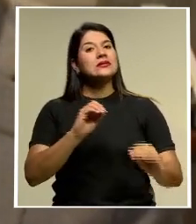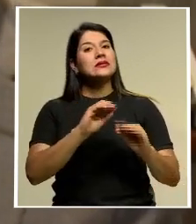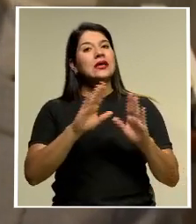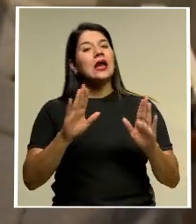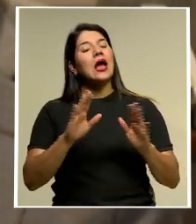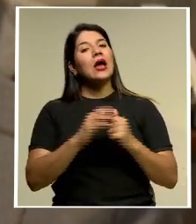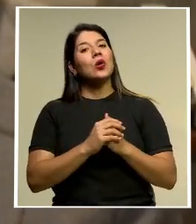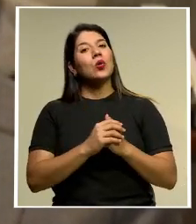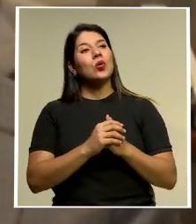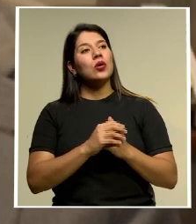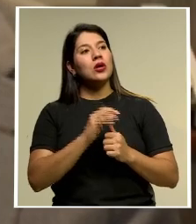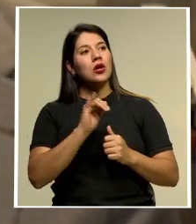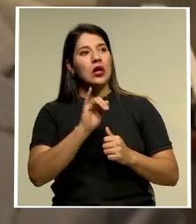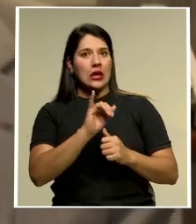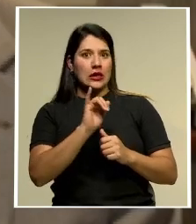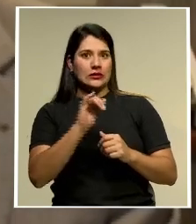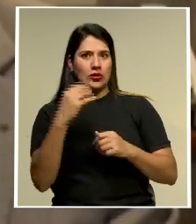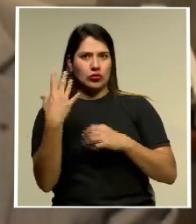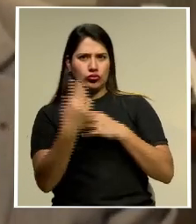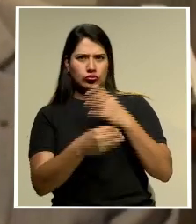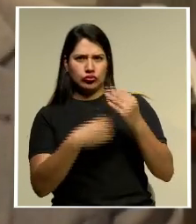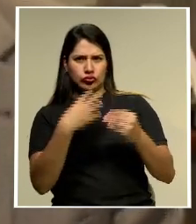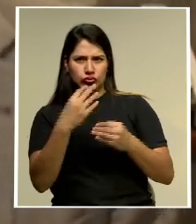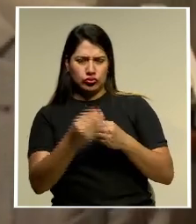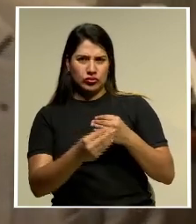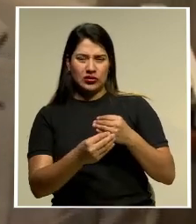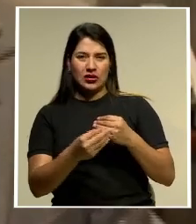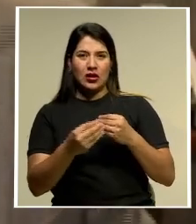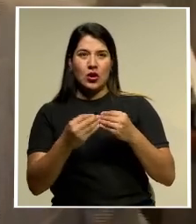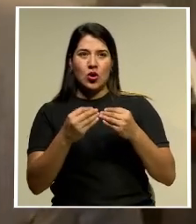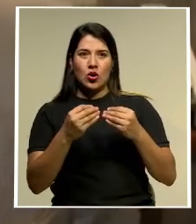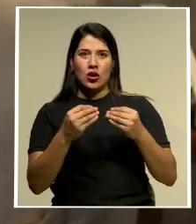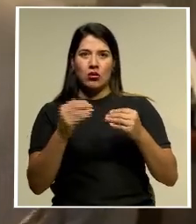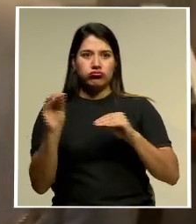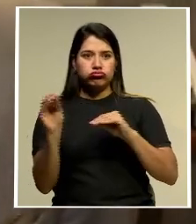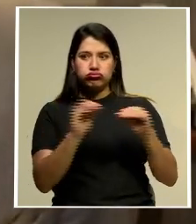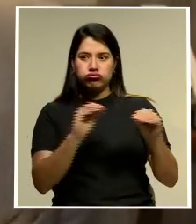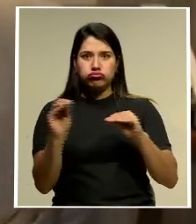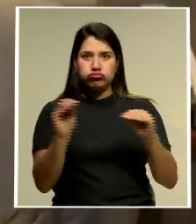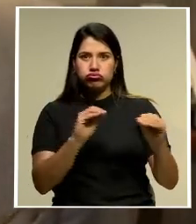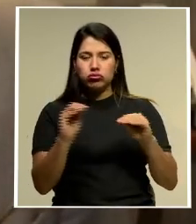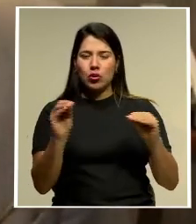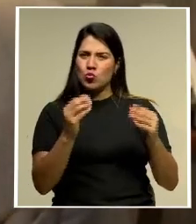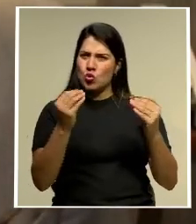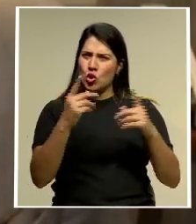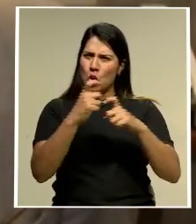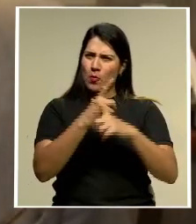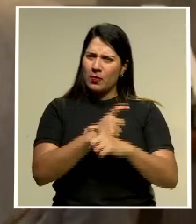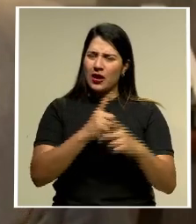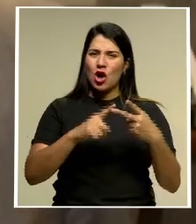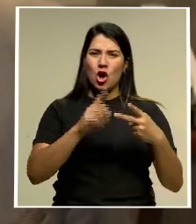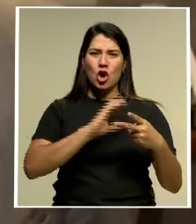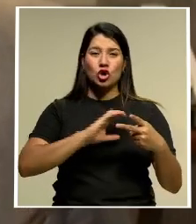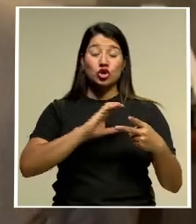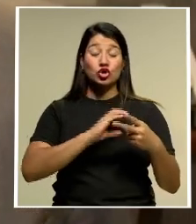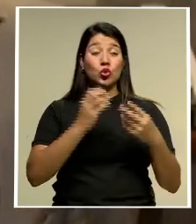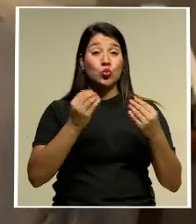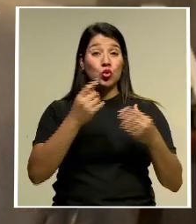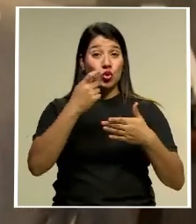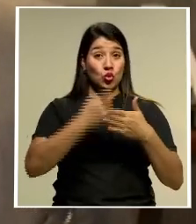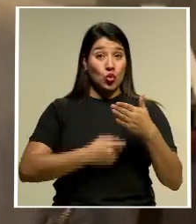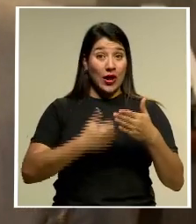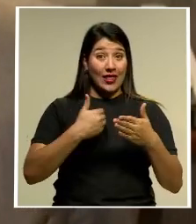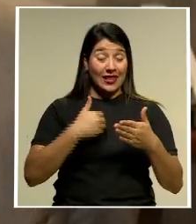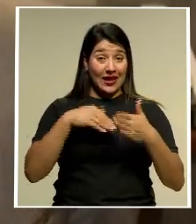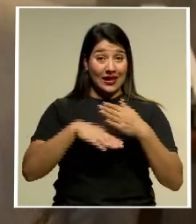un fenómeno de desplazamientos humanos muy complejos y producto de condiciones muy duras que se están viviendo en